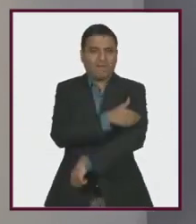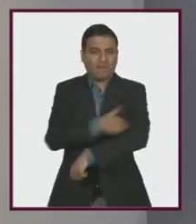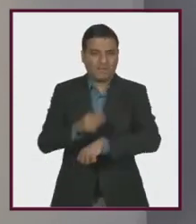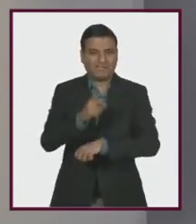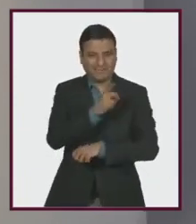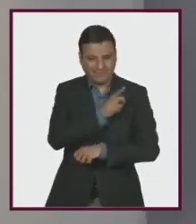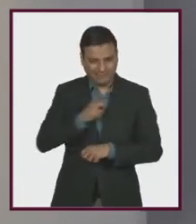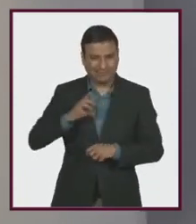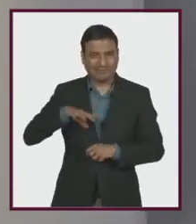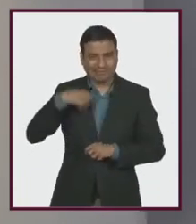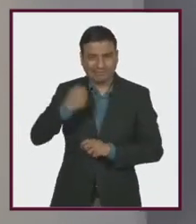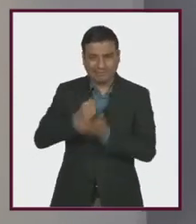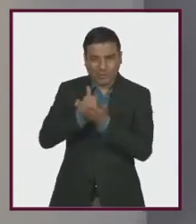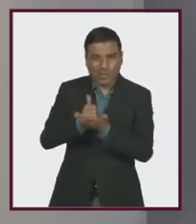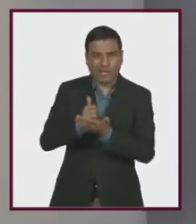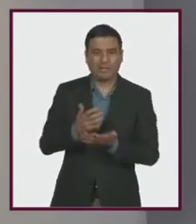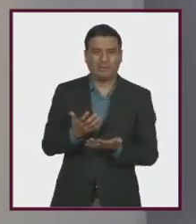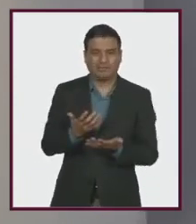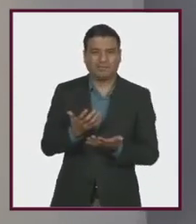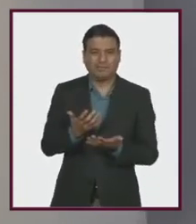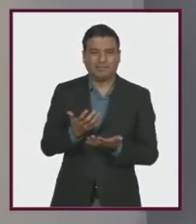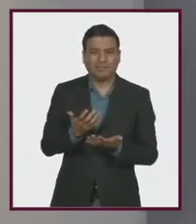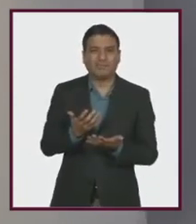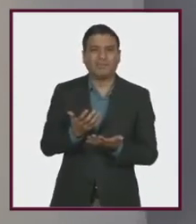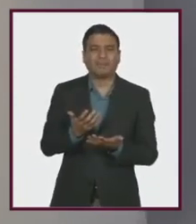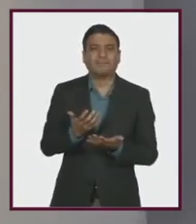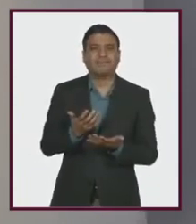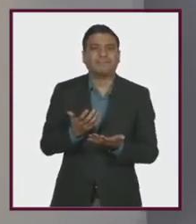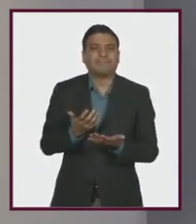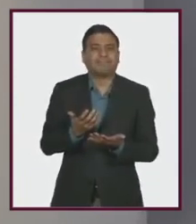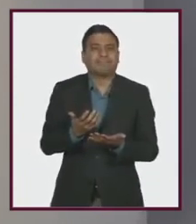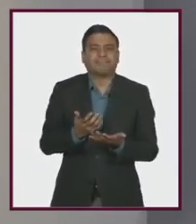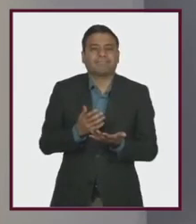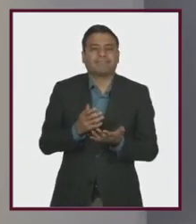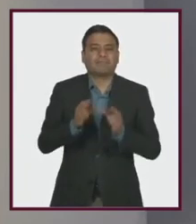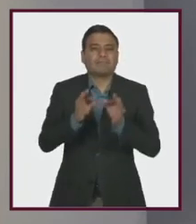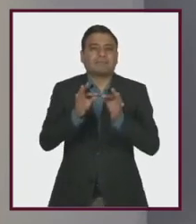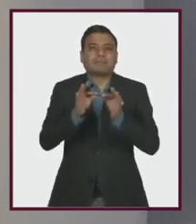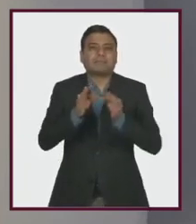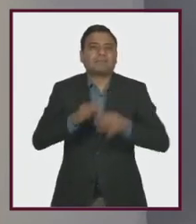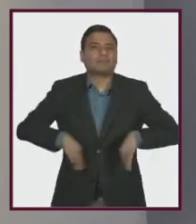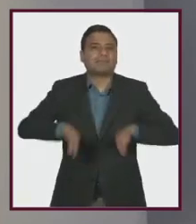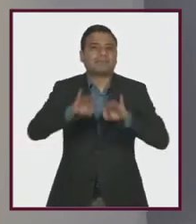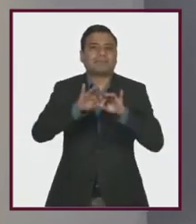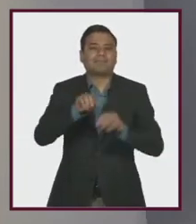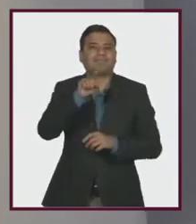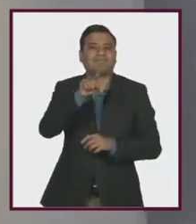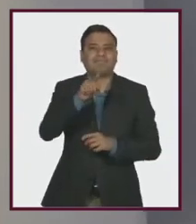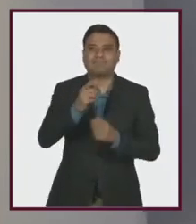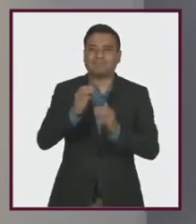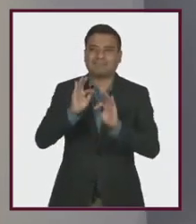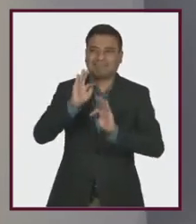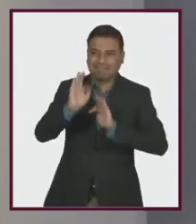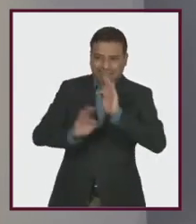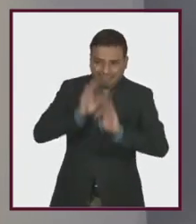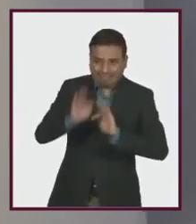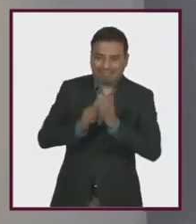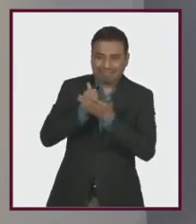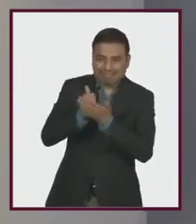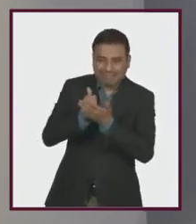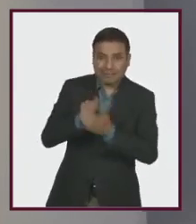un poco de cómo criamos, que es la base de muchas cosas, pensaríamos que cada conducta problemática en una